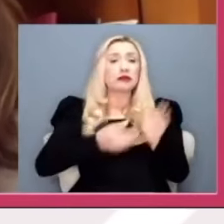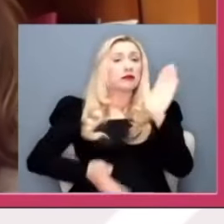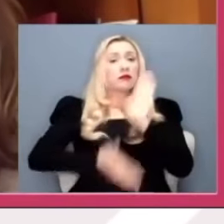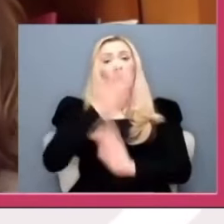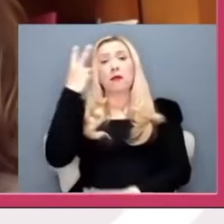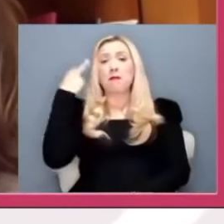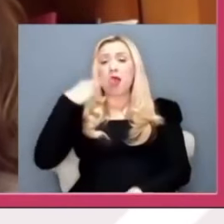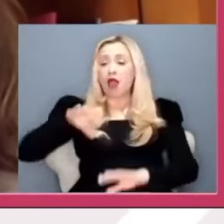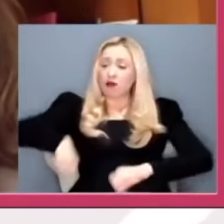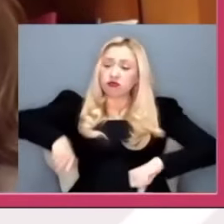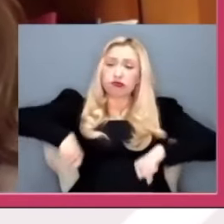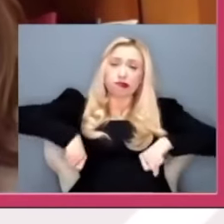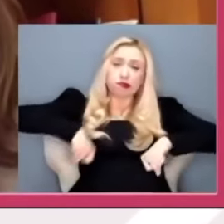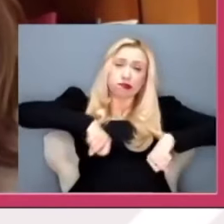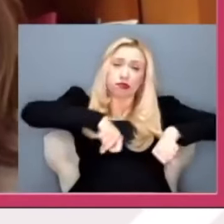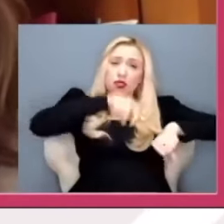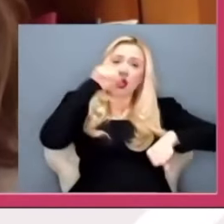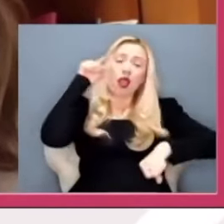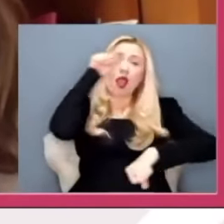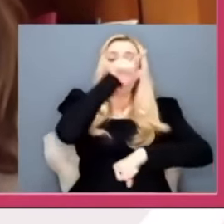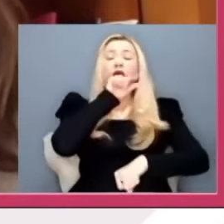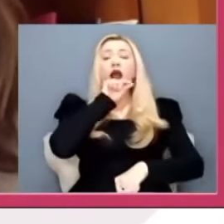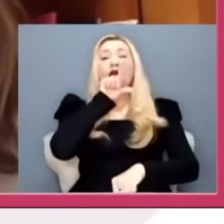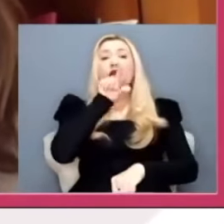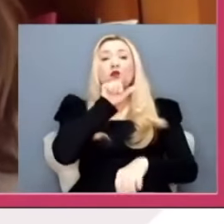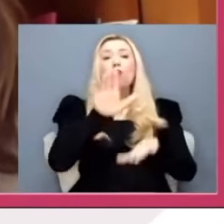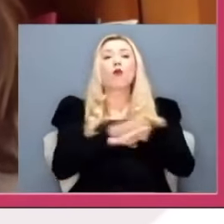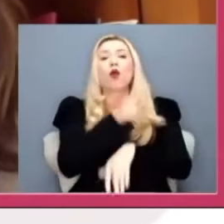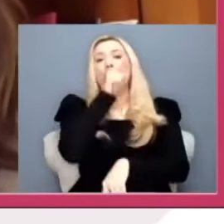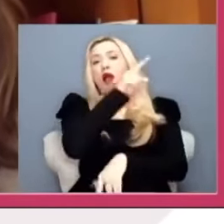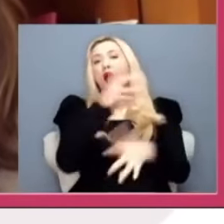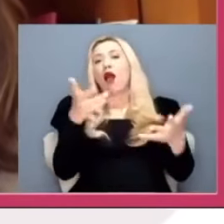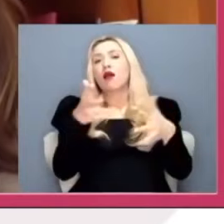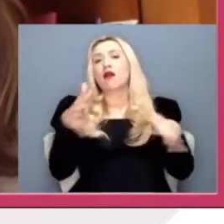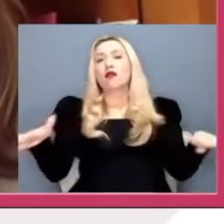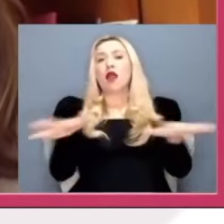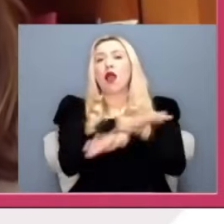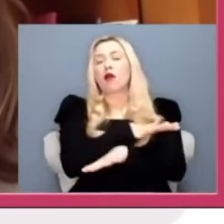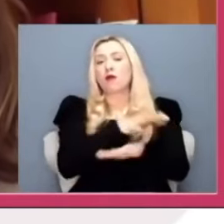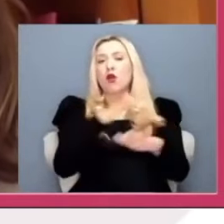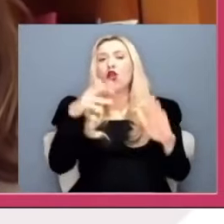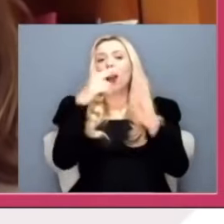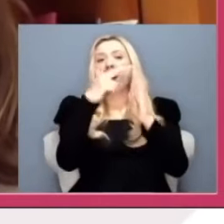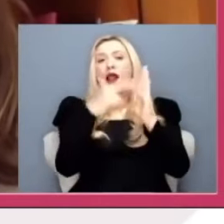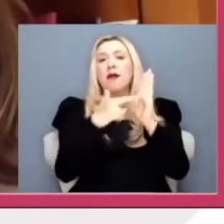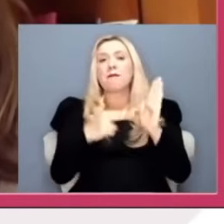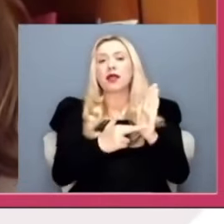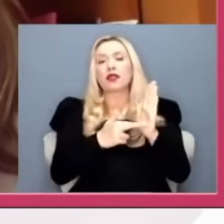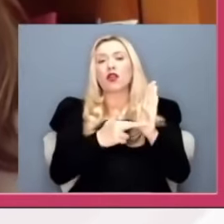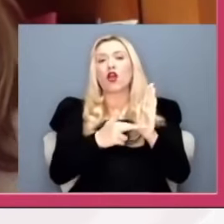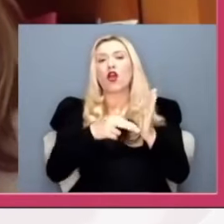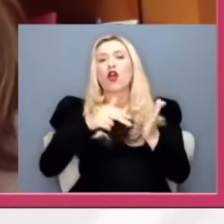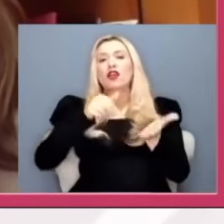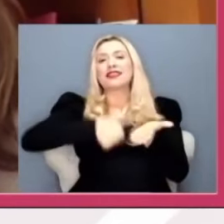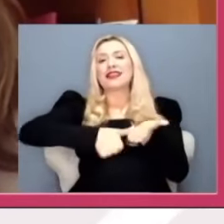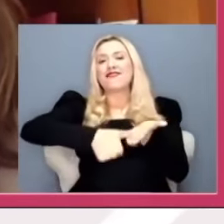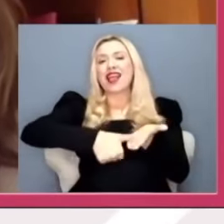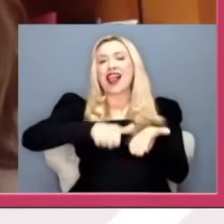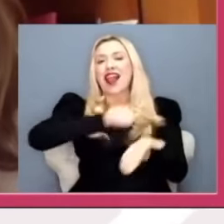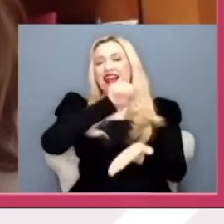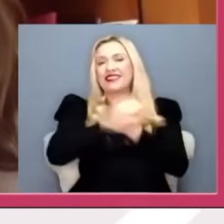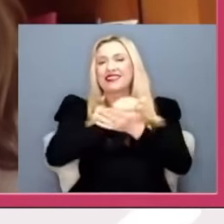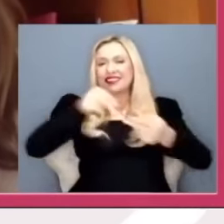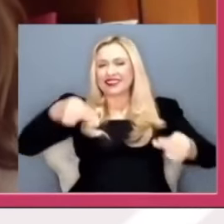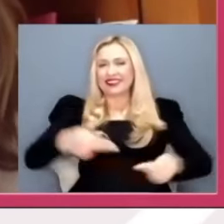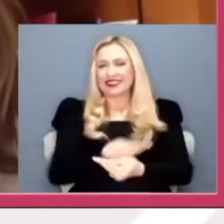Jalisco, ya que allá pues se hizo una reforma al reglamento del registro civil que permite que